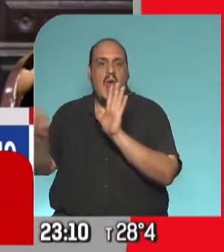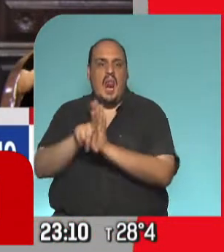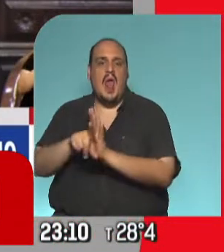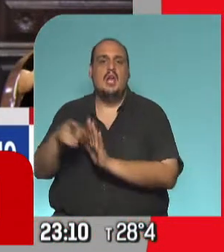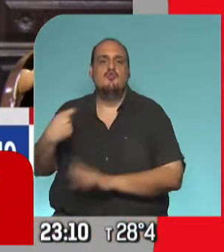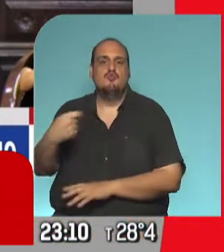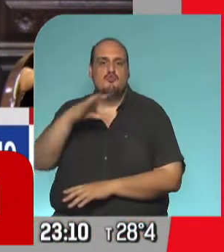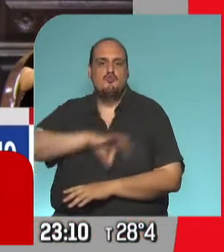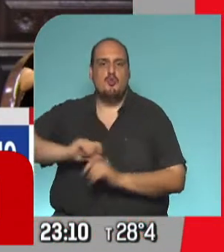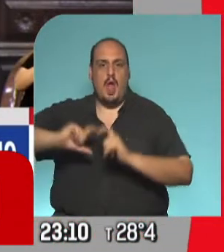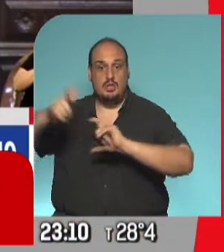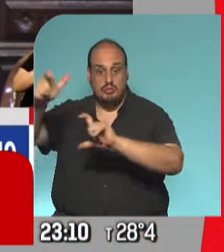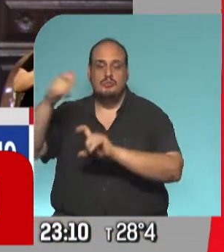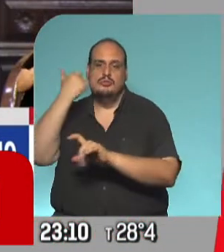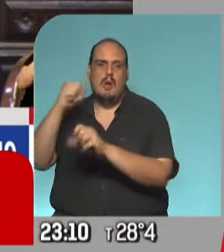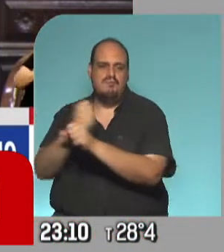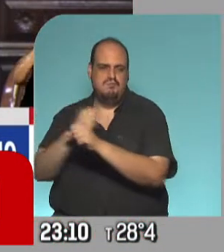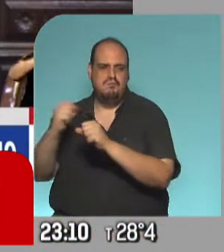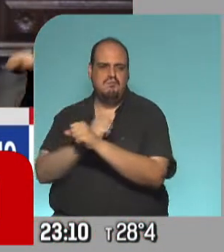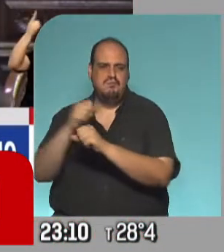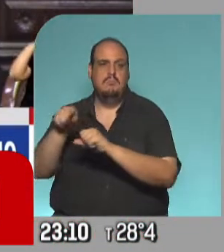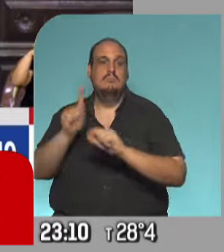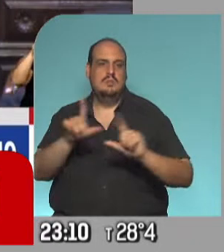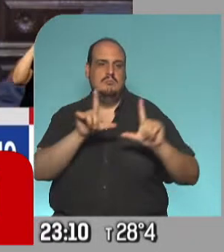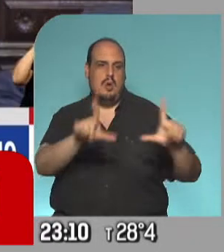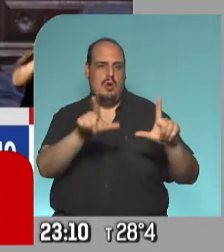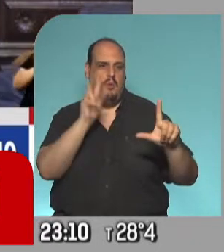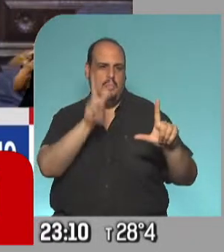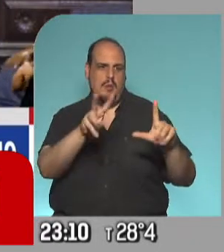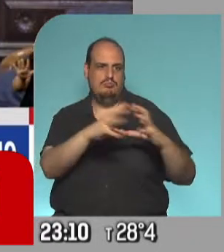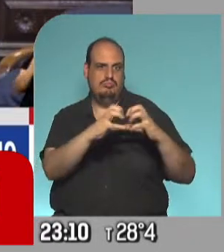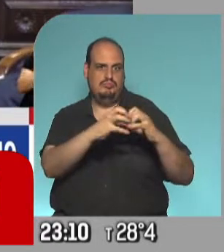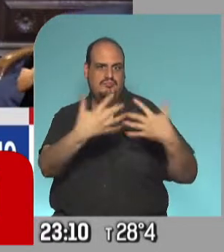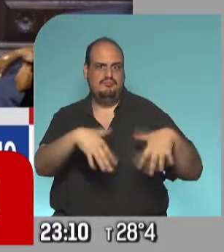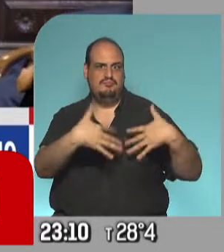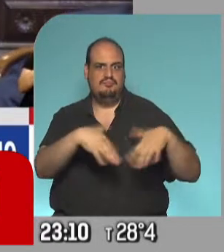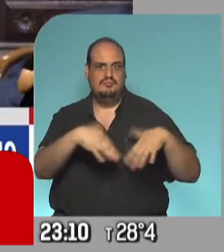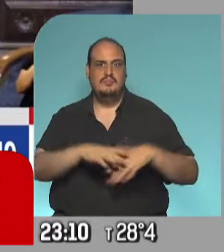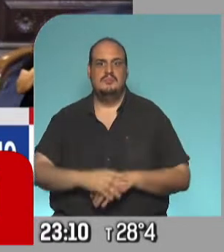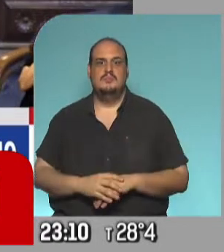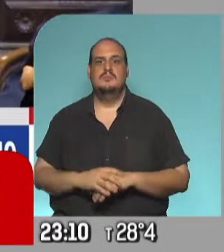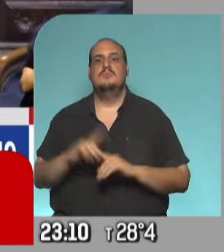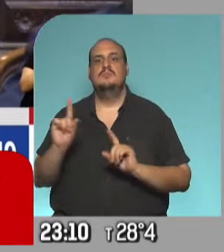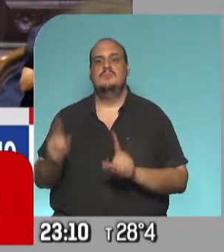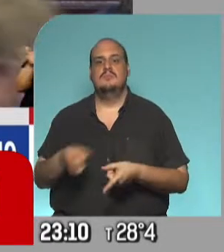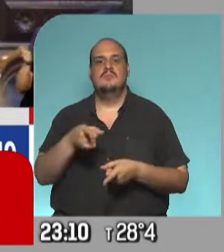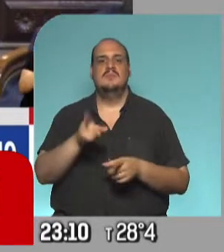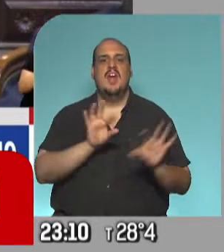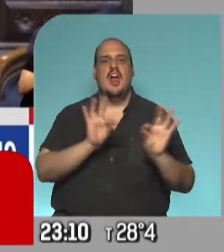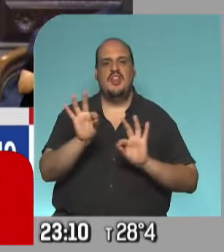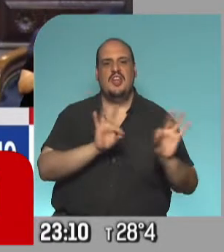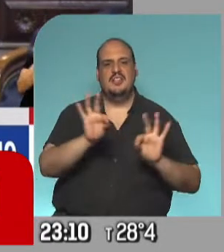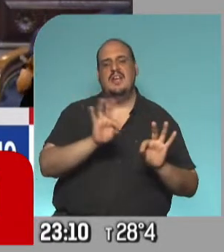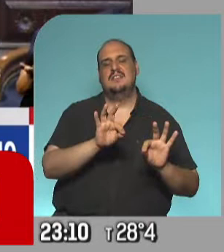particular, encendidas discusiones como se ve a través de la Cámara. Y también entonces vamos a estar siguiendo algún detalle de lo que ocurra en